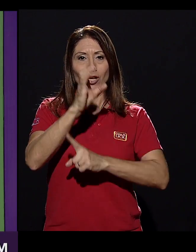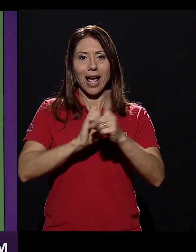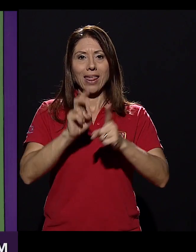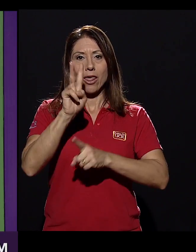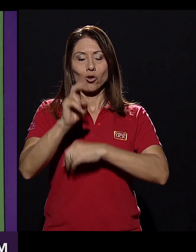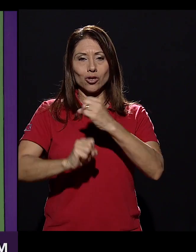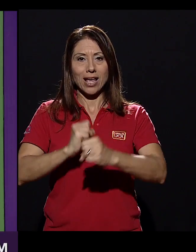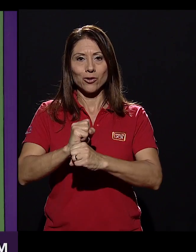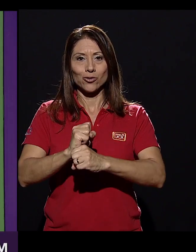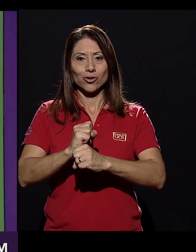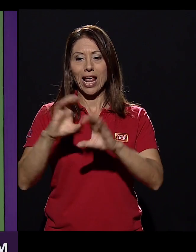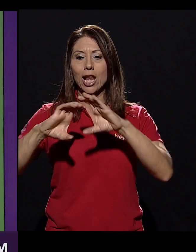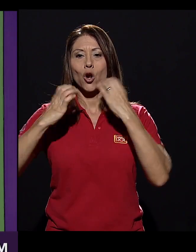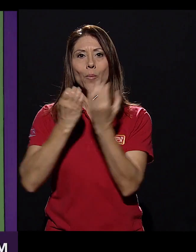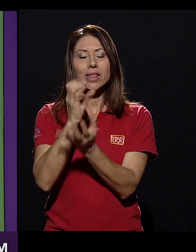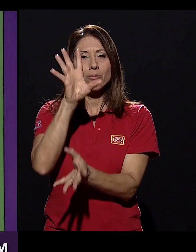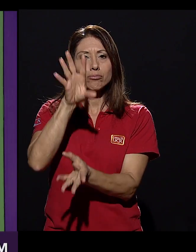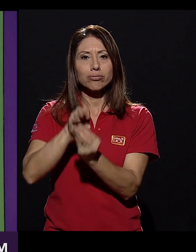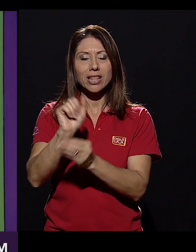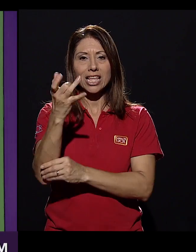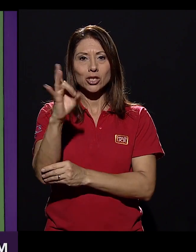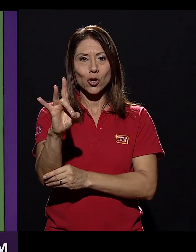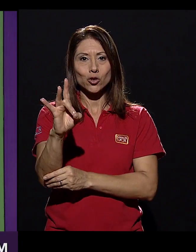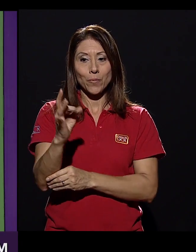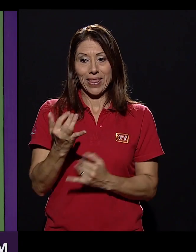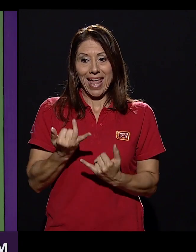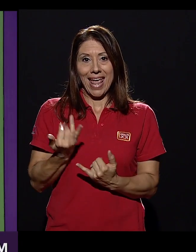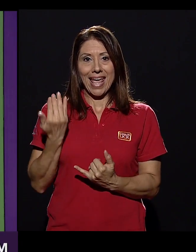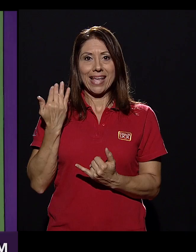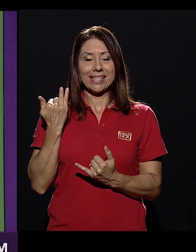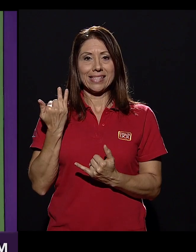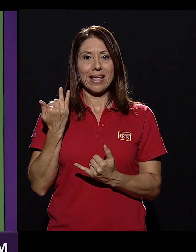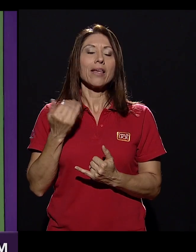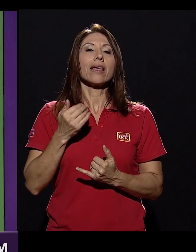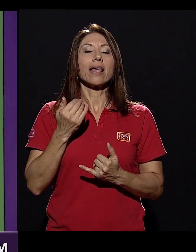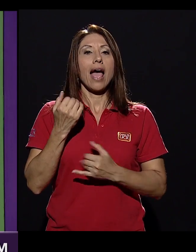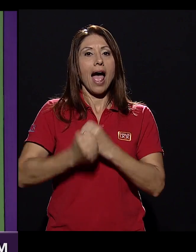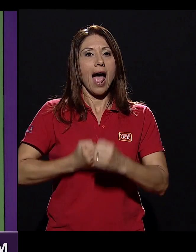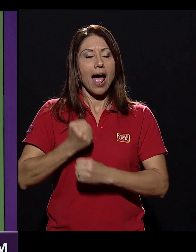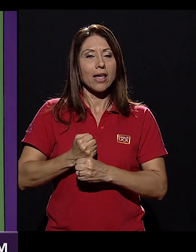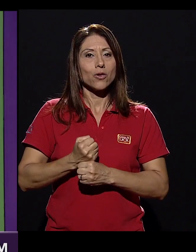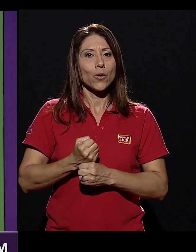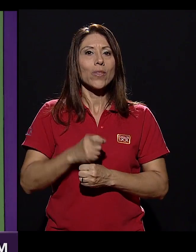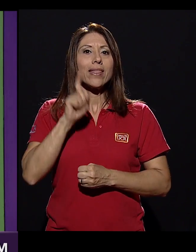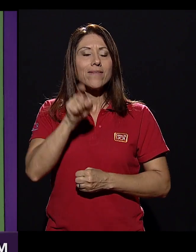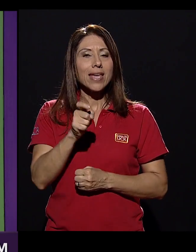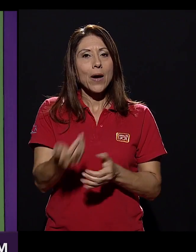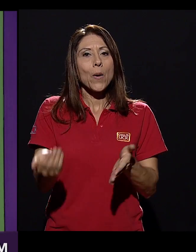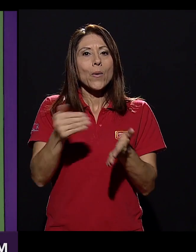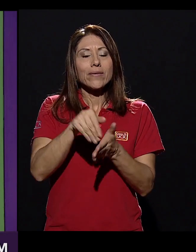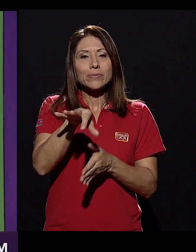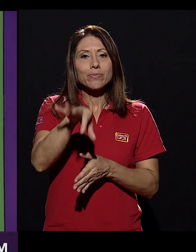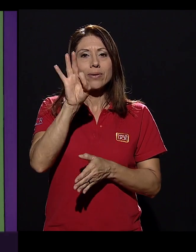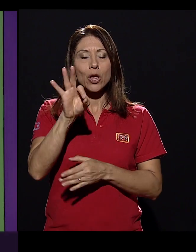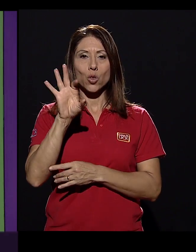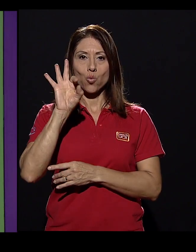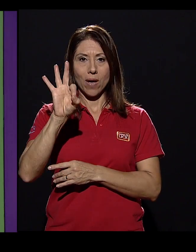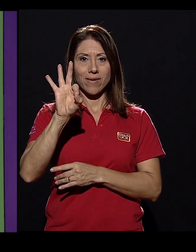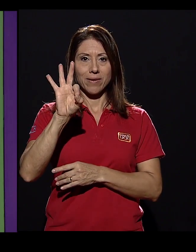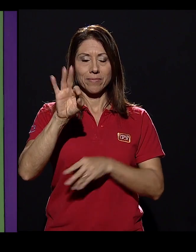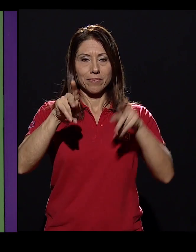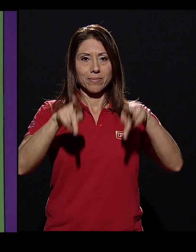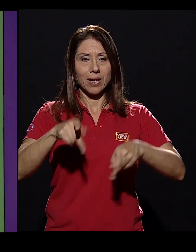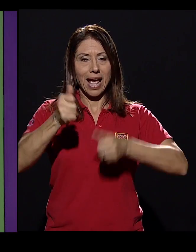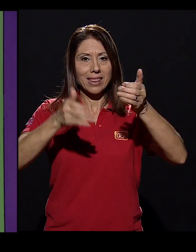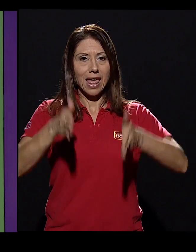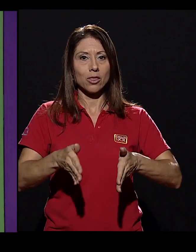el comité es de 18 miembros, ¿verdad? Este periodo tocaba la reelección de esos, este año era de 9 de los candidatos.